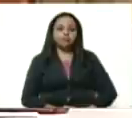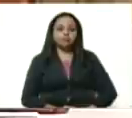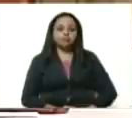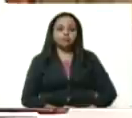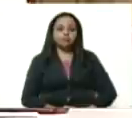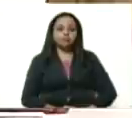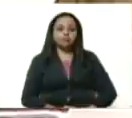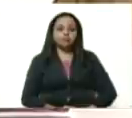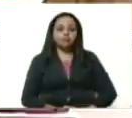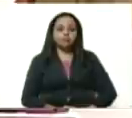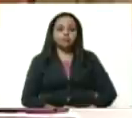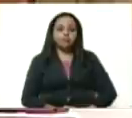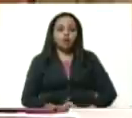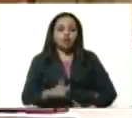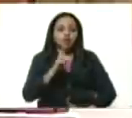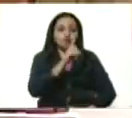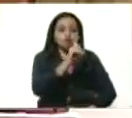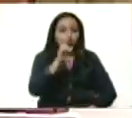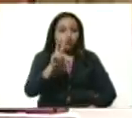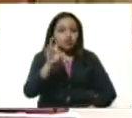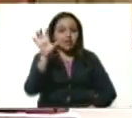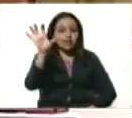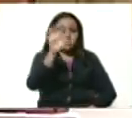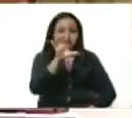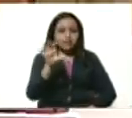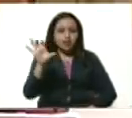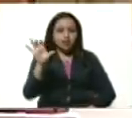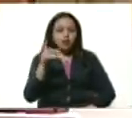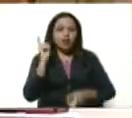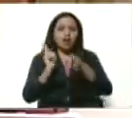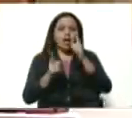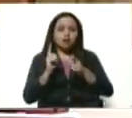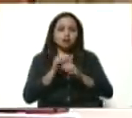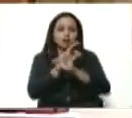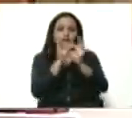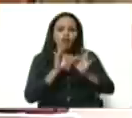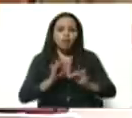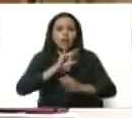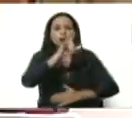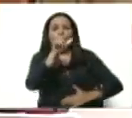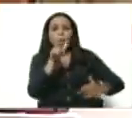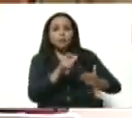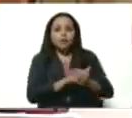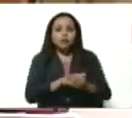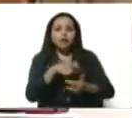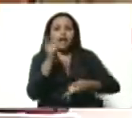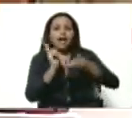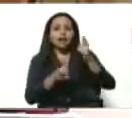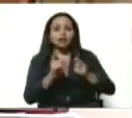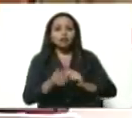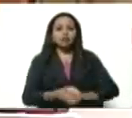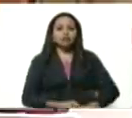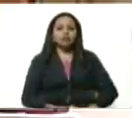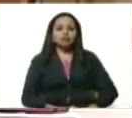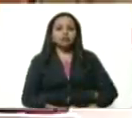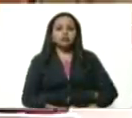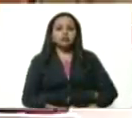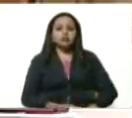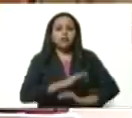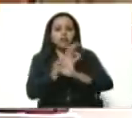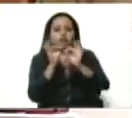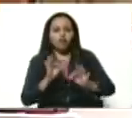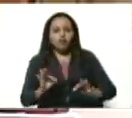voy a pasar son dos estados algunos de ellos de forma total y algunos de ellos de forma